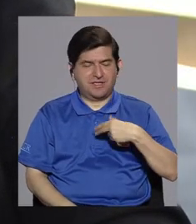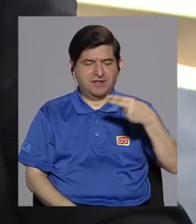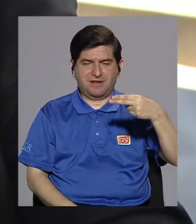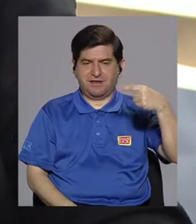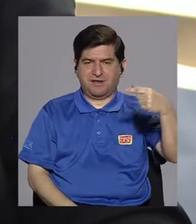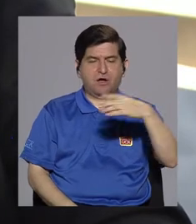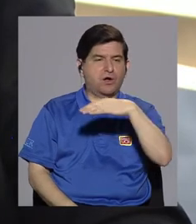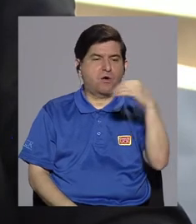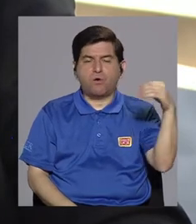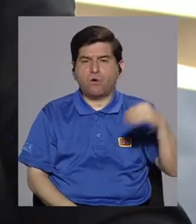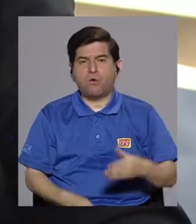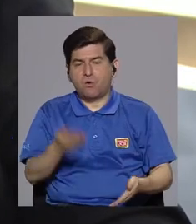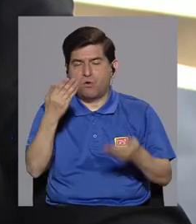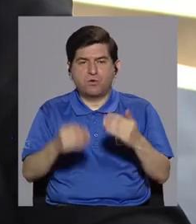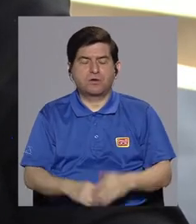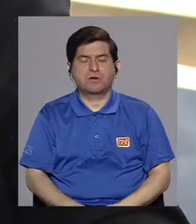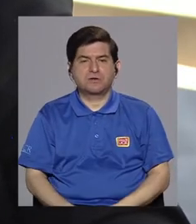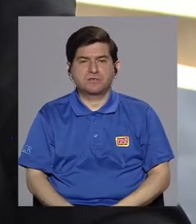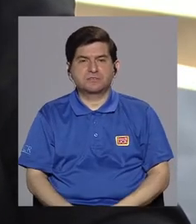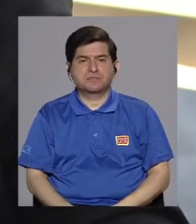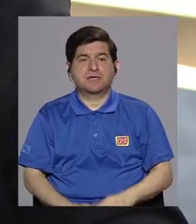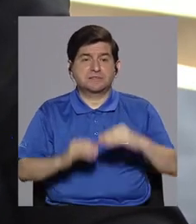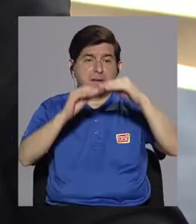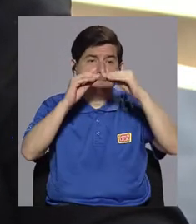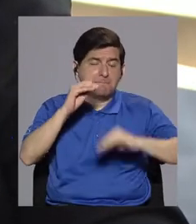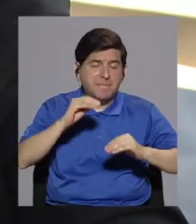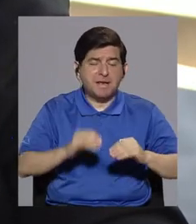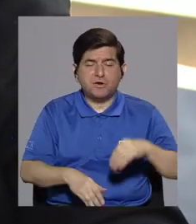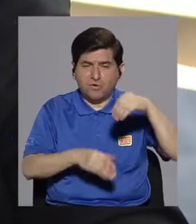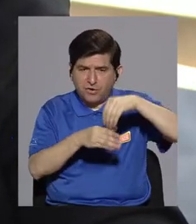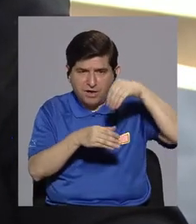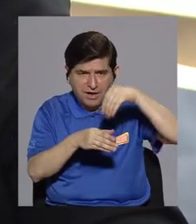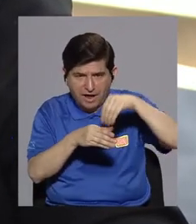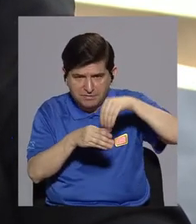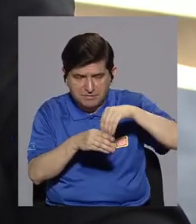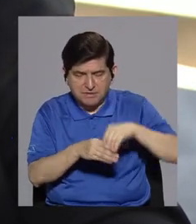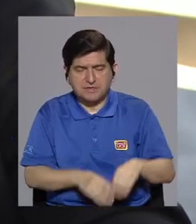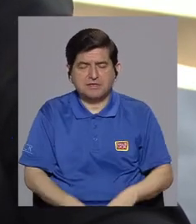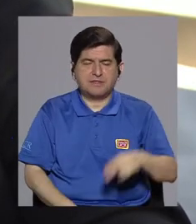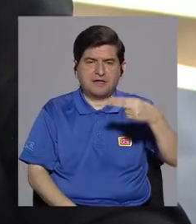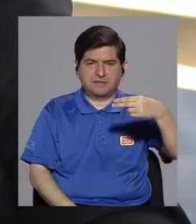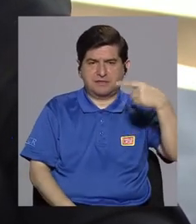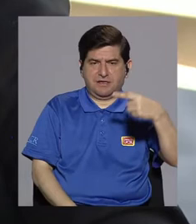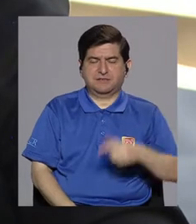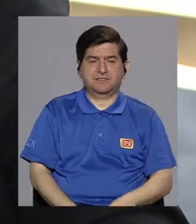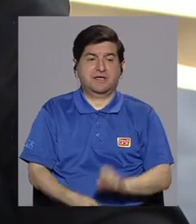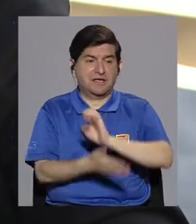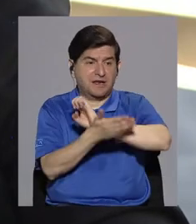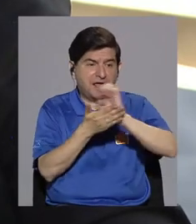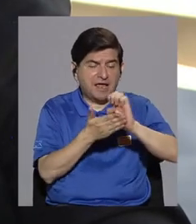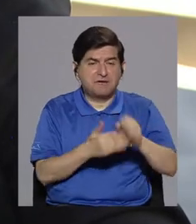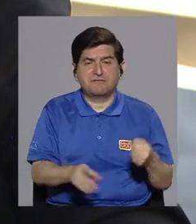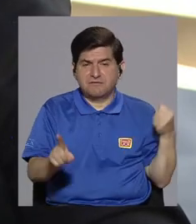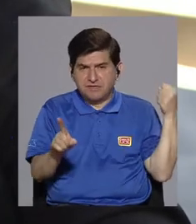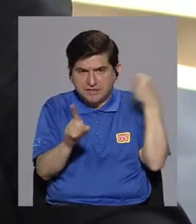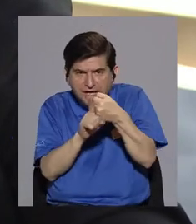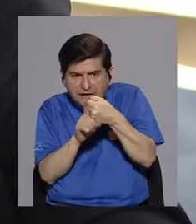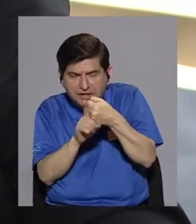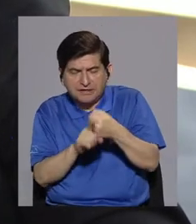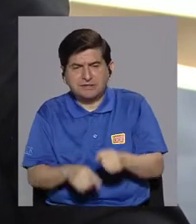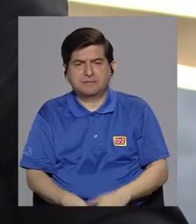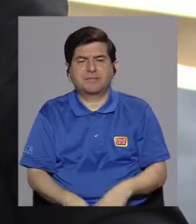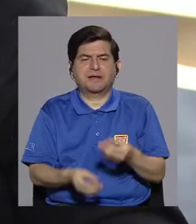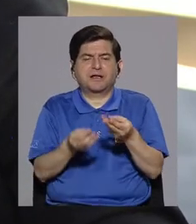lámparas que contienen menos cantidad de mercurio, precisamente para evitar accidentes y evitar que